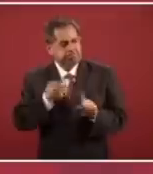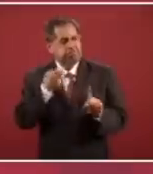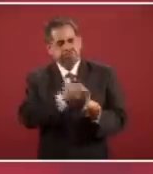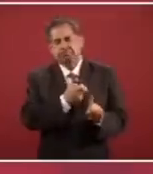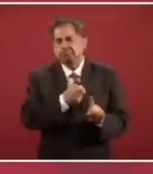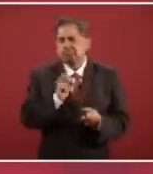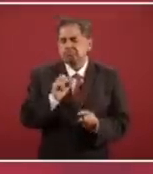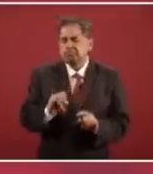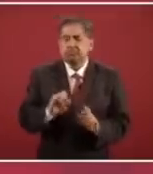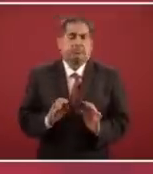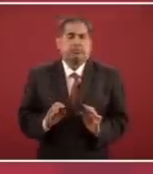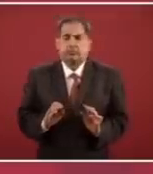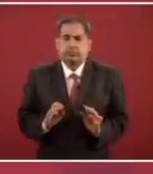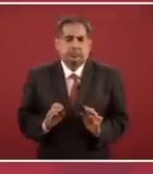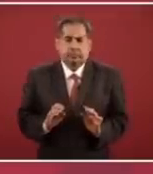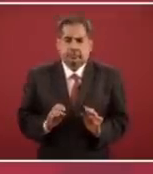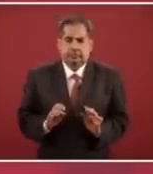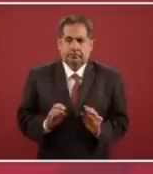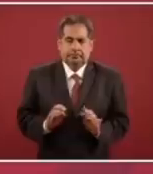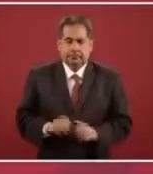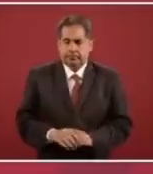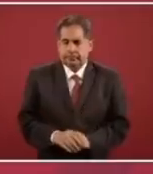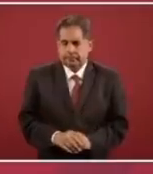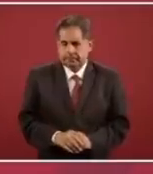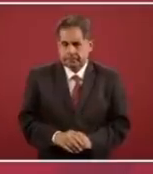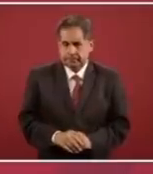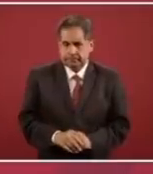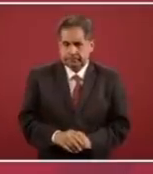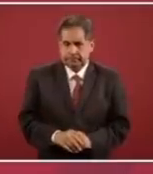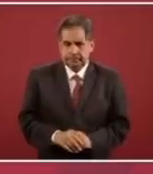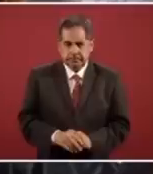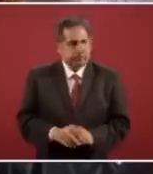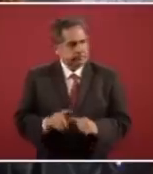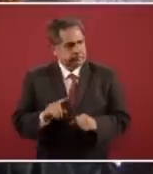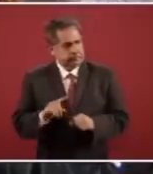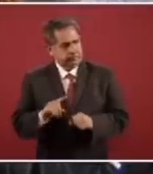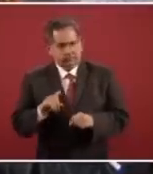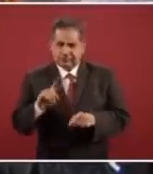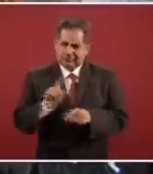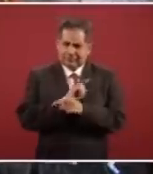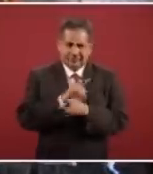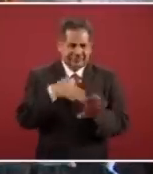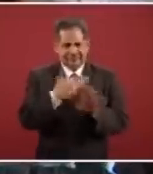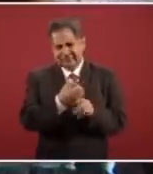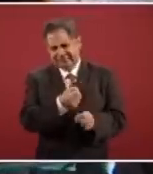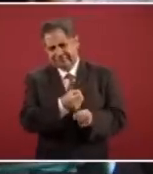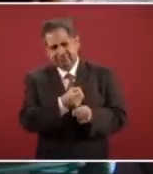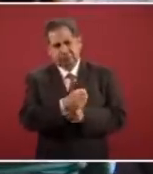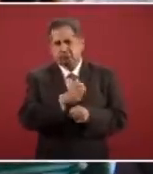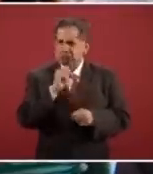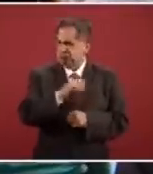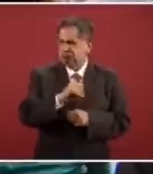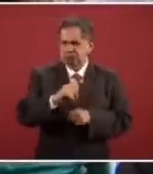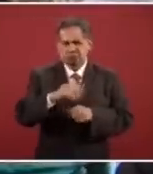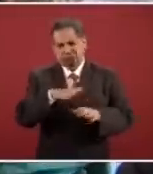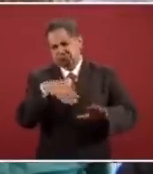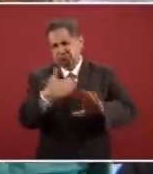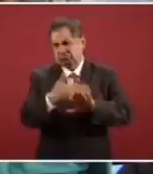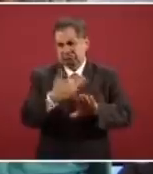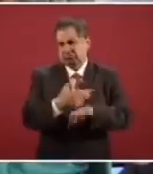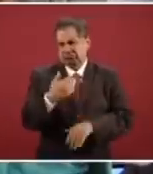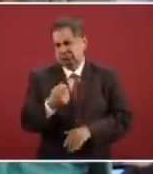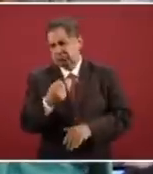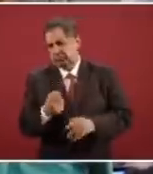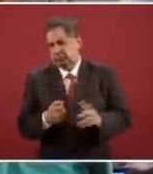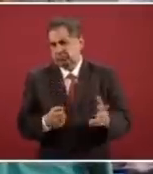lapidario, no puedo hacer